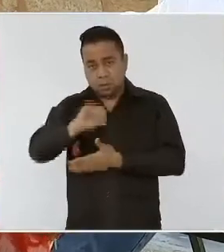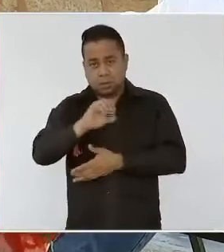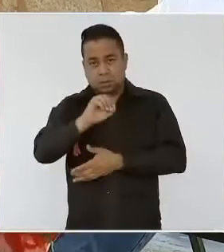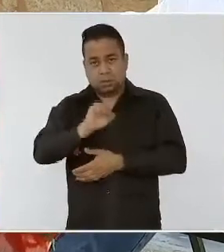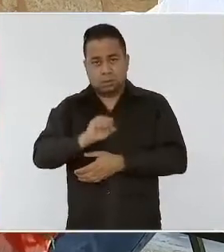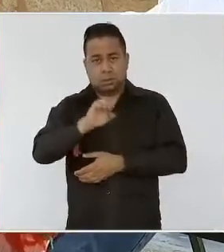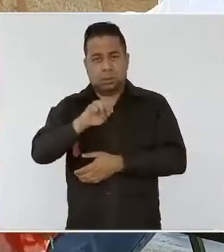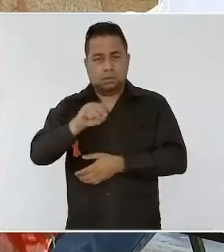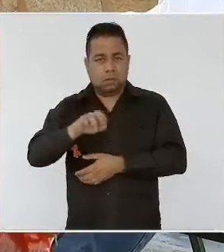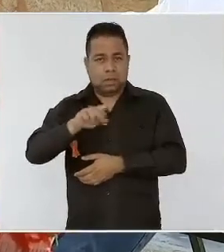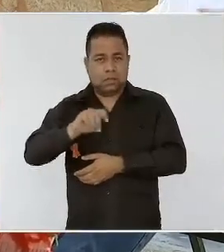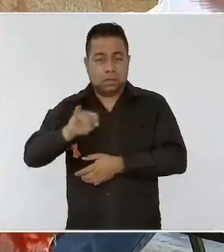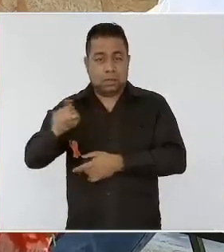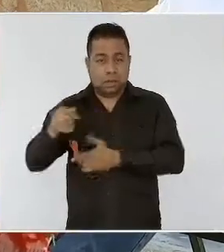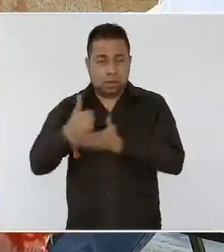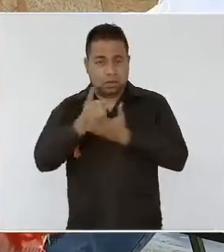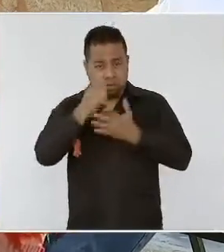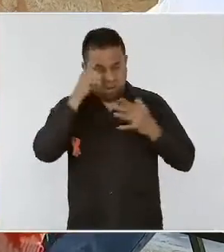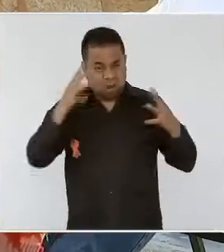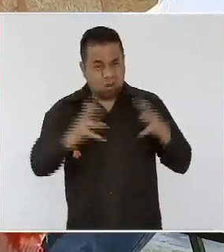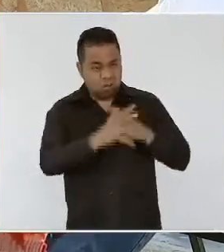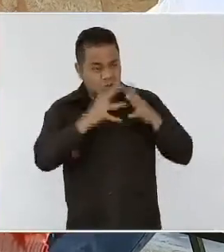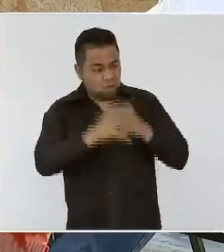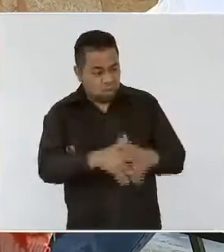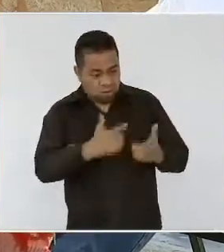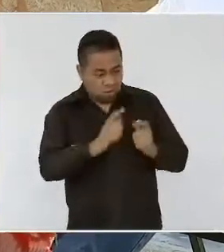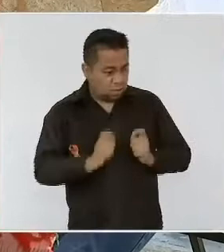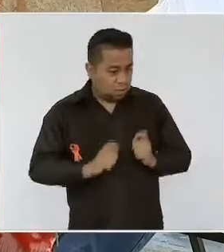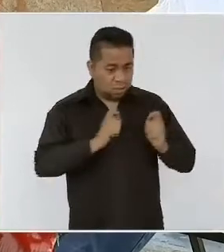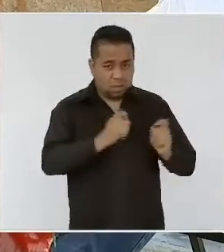filósofo, libertador de Cuba. Y